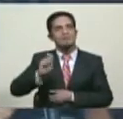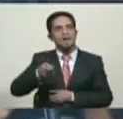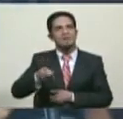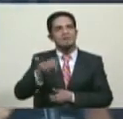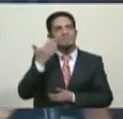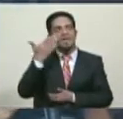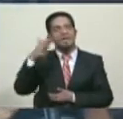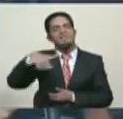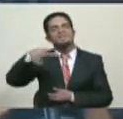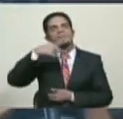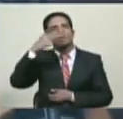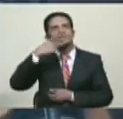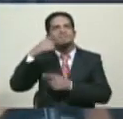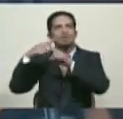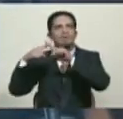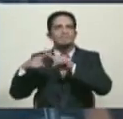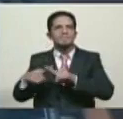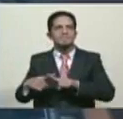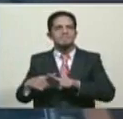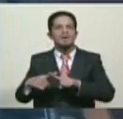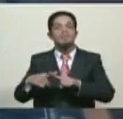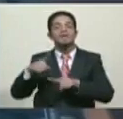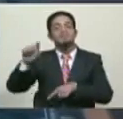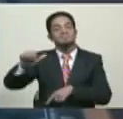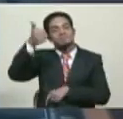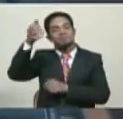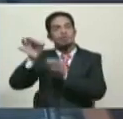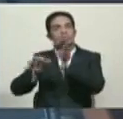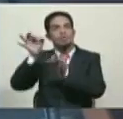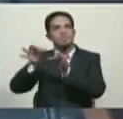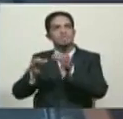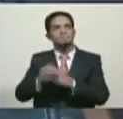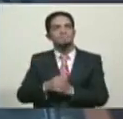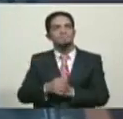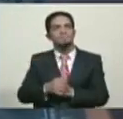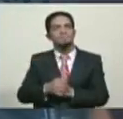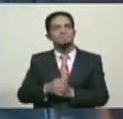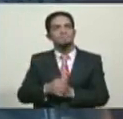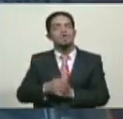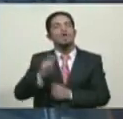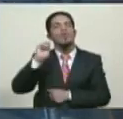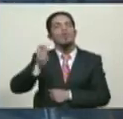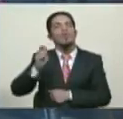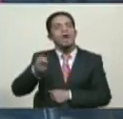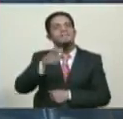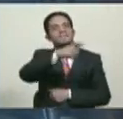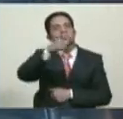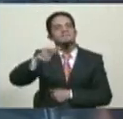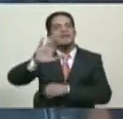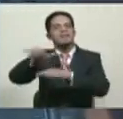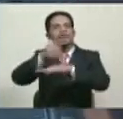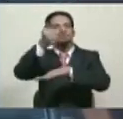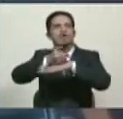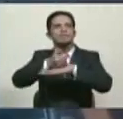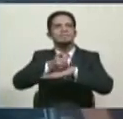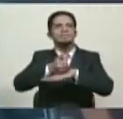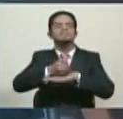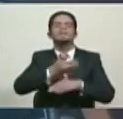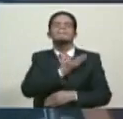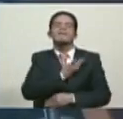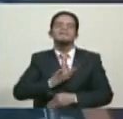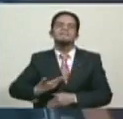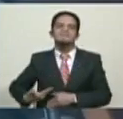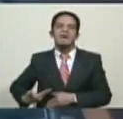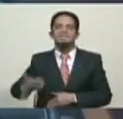de la Sala Político-Administrativa del Tribunal Supremo de Justicia. Juezas rectoras y jueces rectores, presidentas y presidentes de